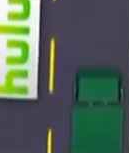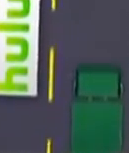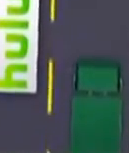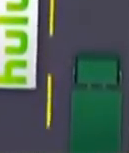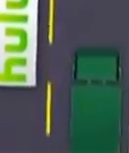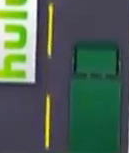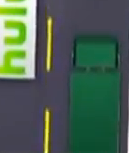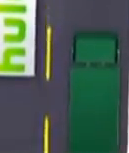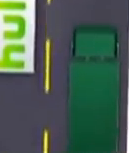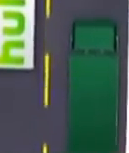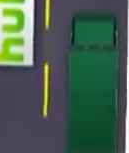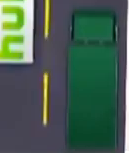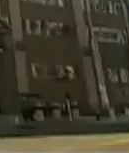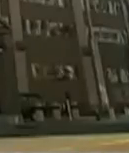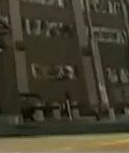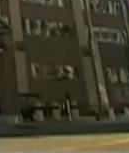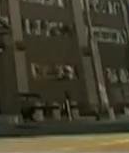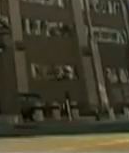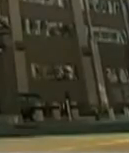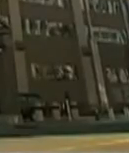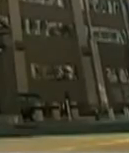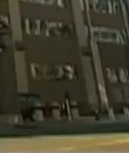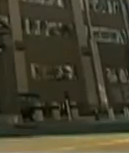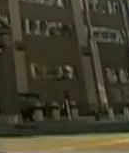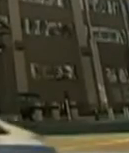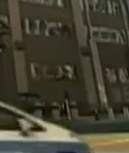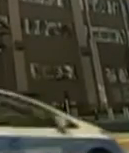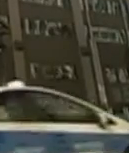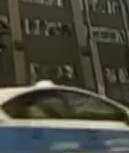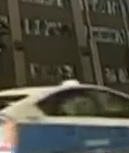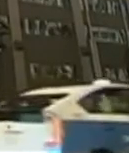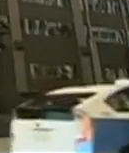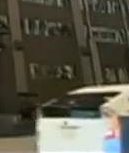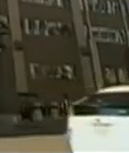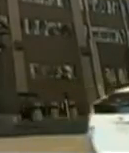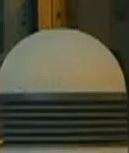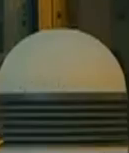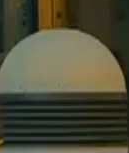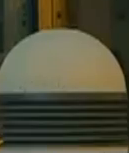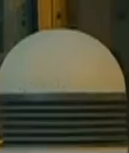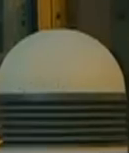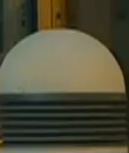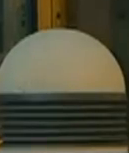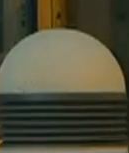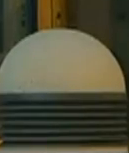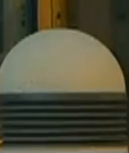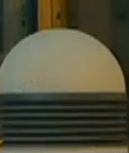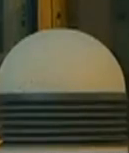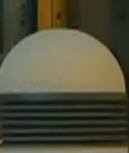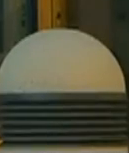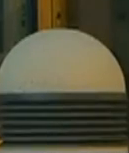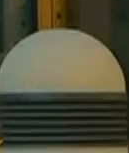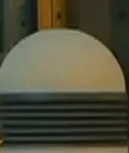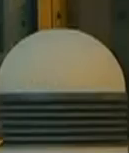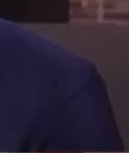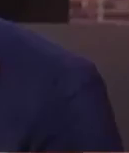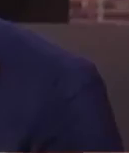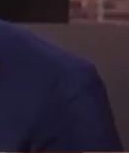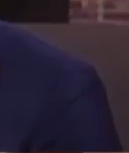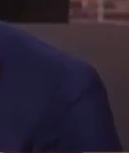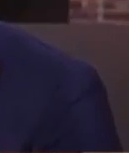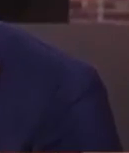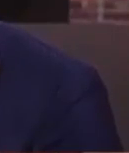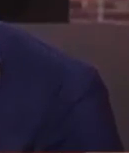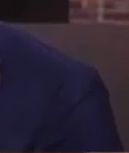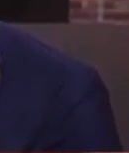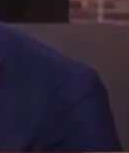Facebook, anunció que actuará como un interventor en los procesos que se presenten en los próximos meses en contra de este fallo.